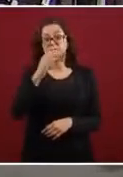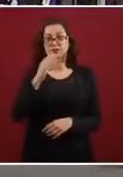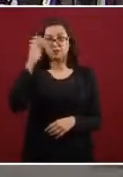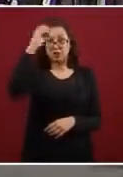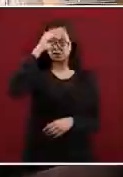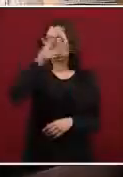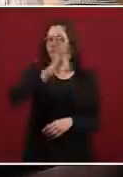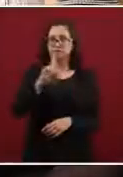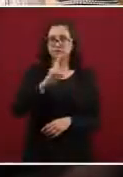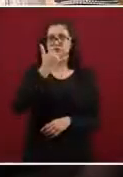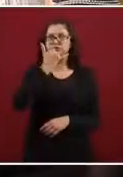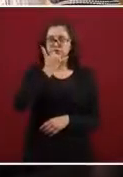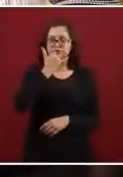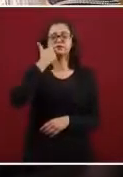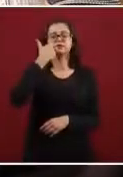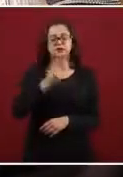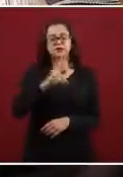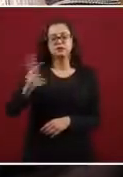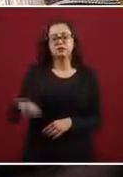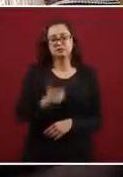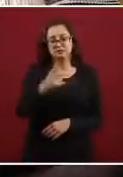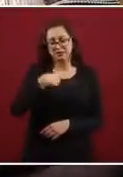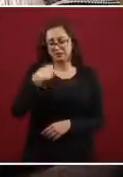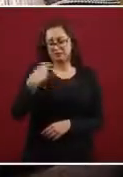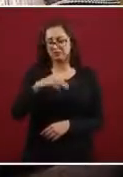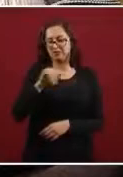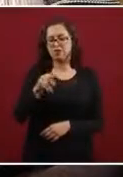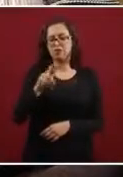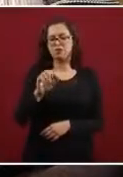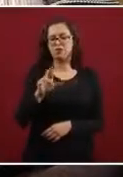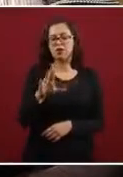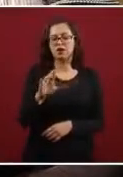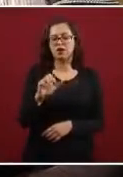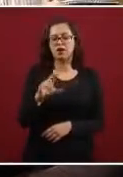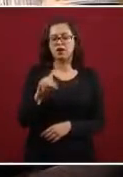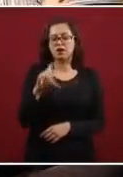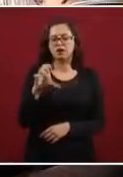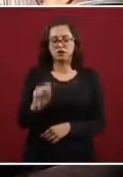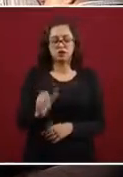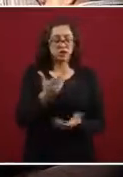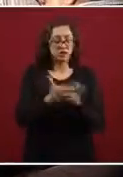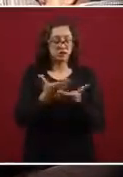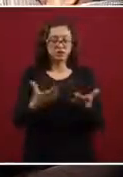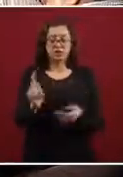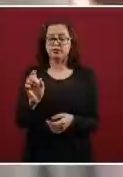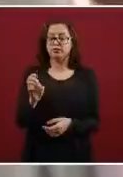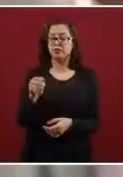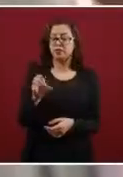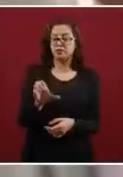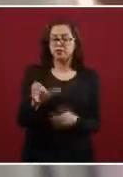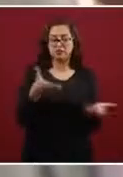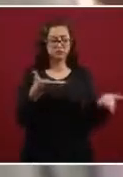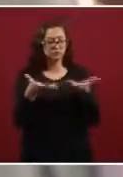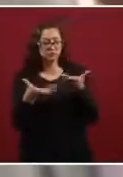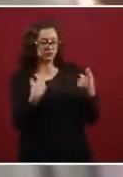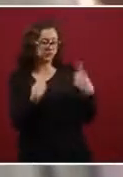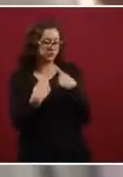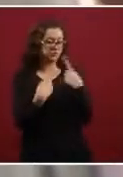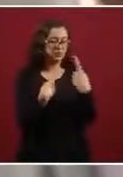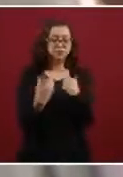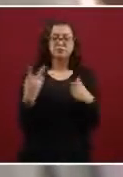comentar, Juan Carlos Machorro, del portal Expoc. En estas negociaciones del tratado, ¿dónde está